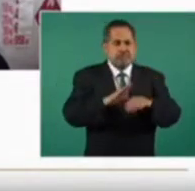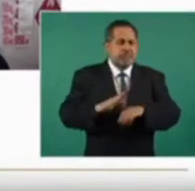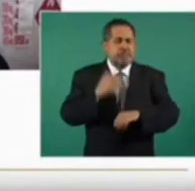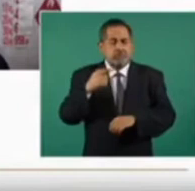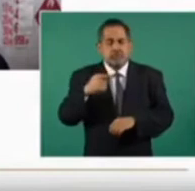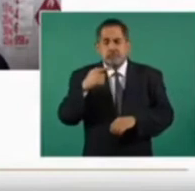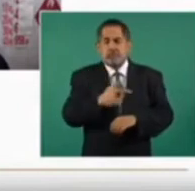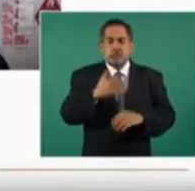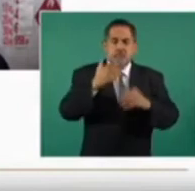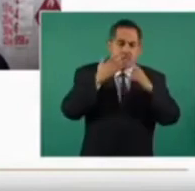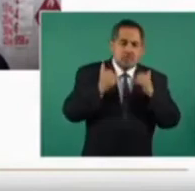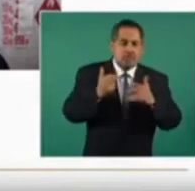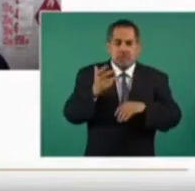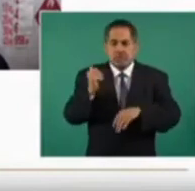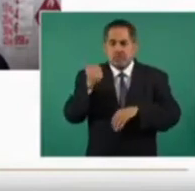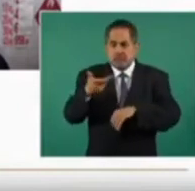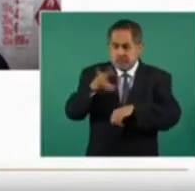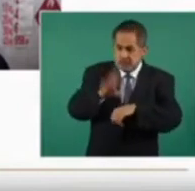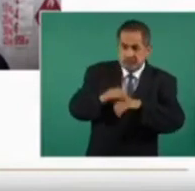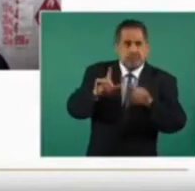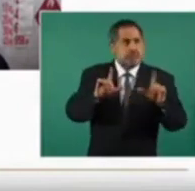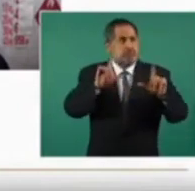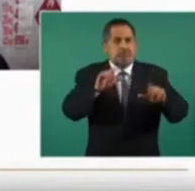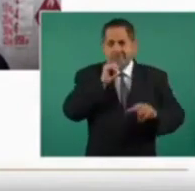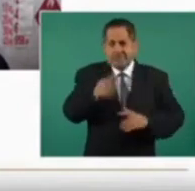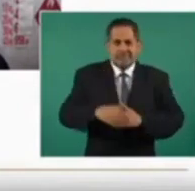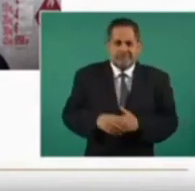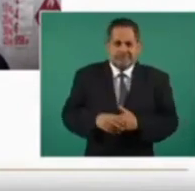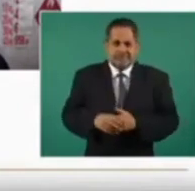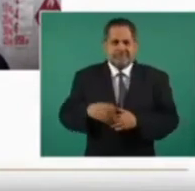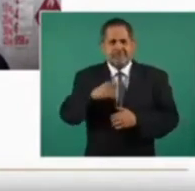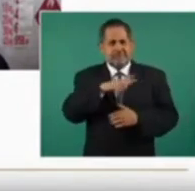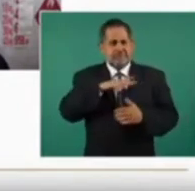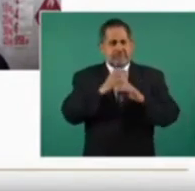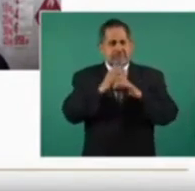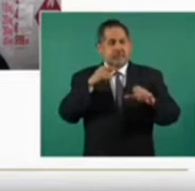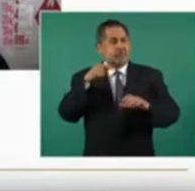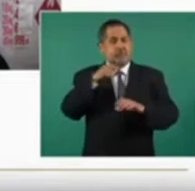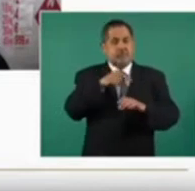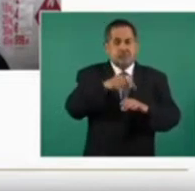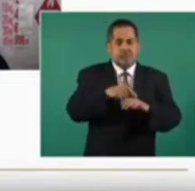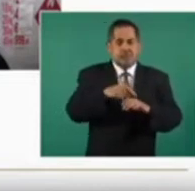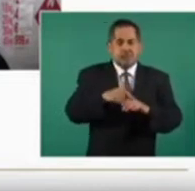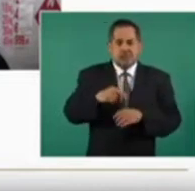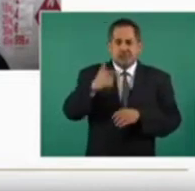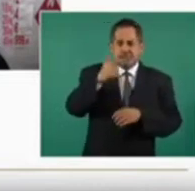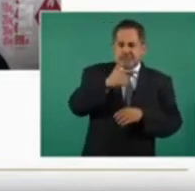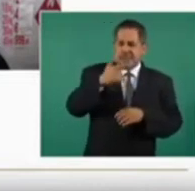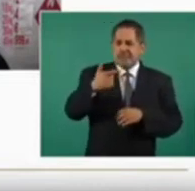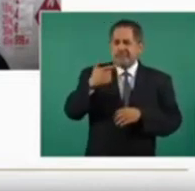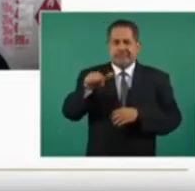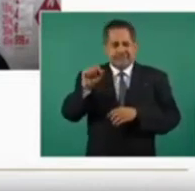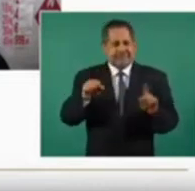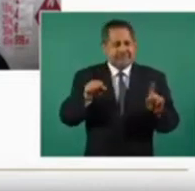no tenía ningún tipo de permiso, y un vehículo que se ostentaba como GG Gas,